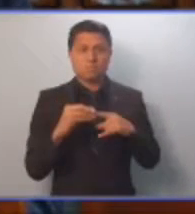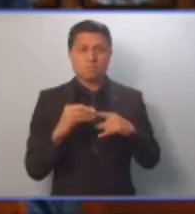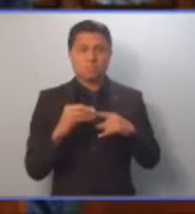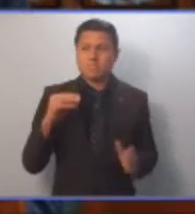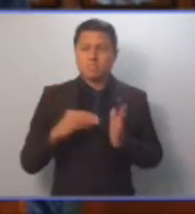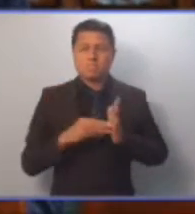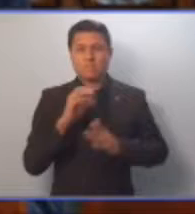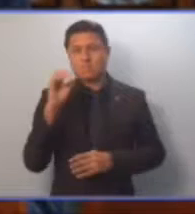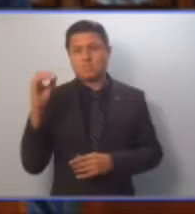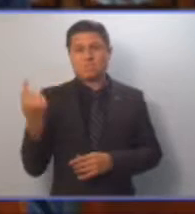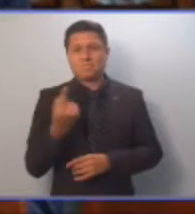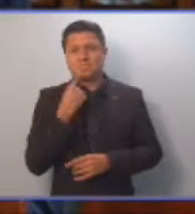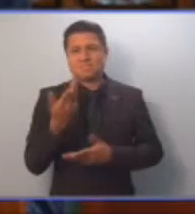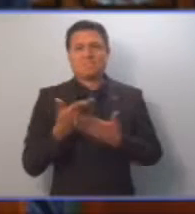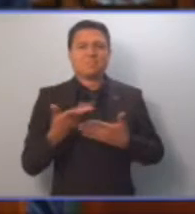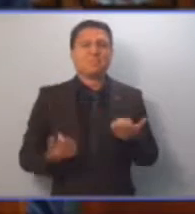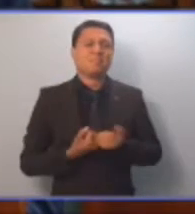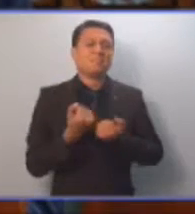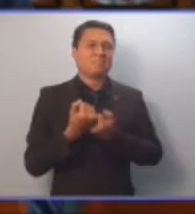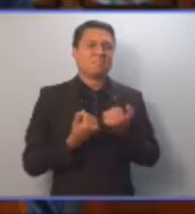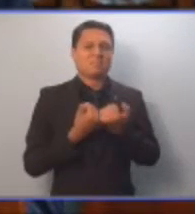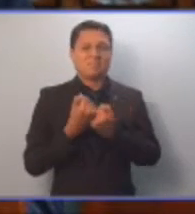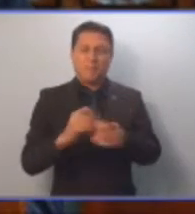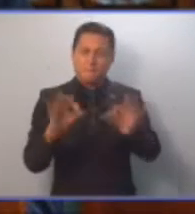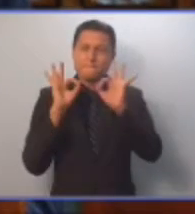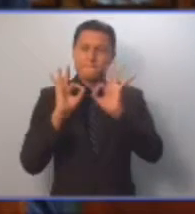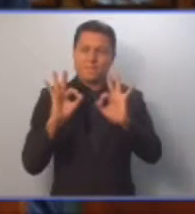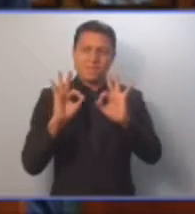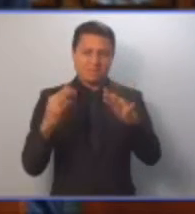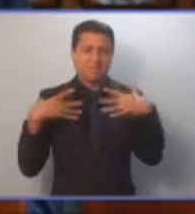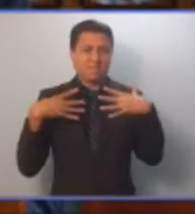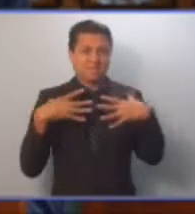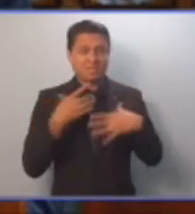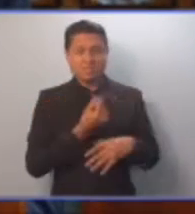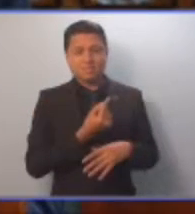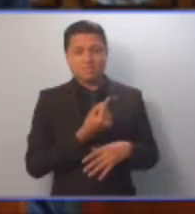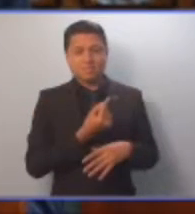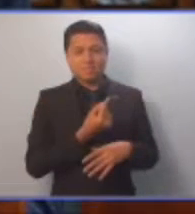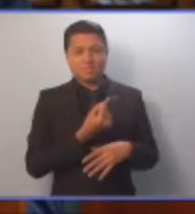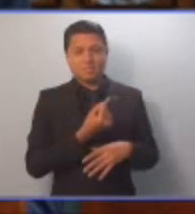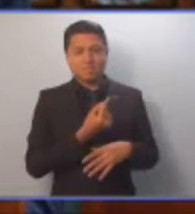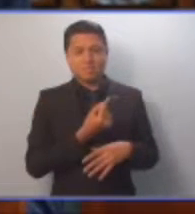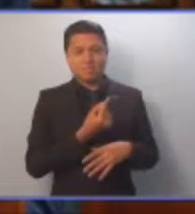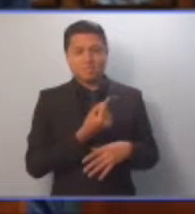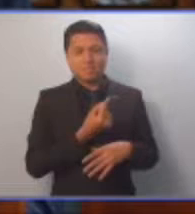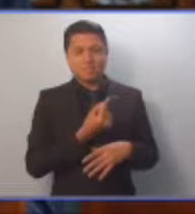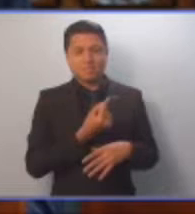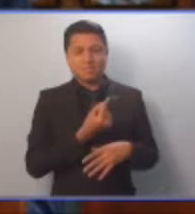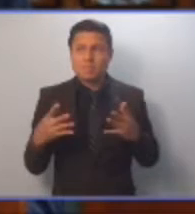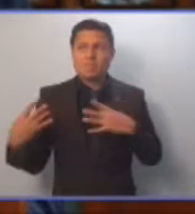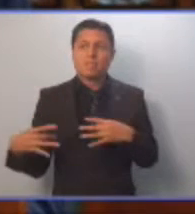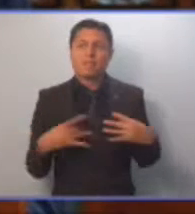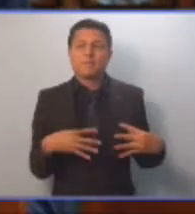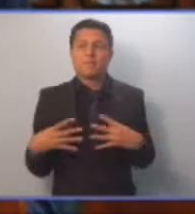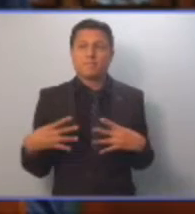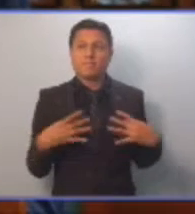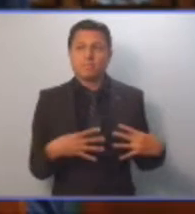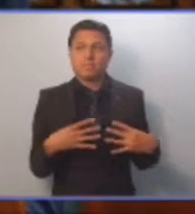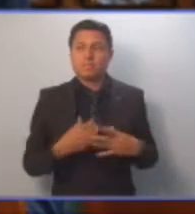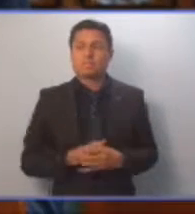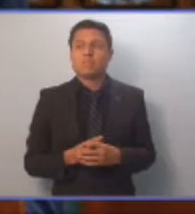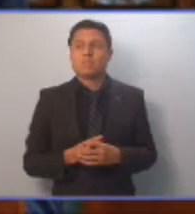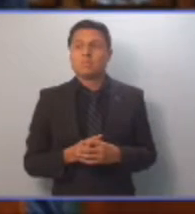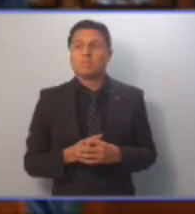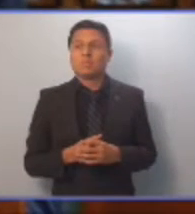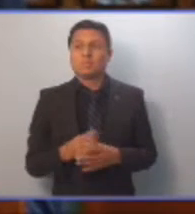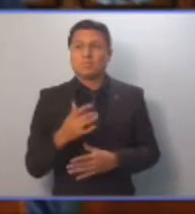país. Contribuyen a mejorar la calidad de vida de las personas mayores, promueven actividades y